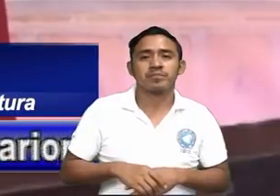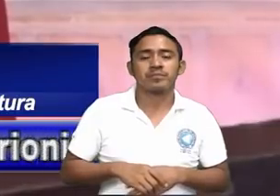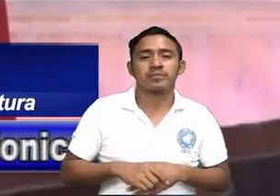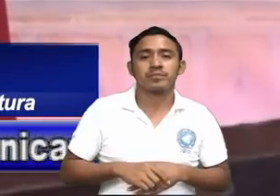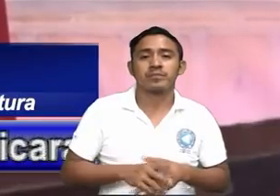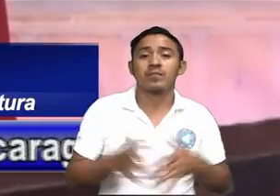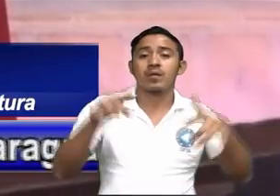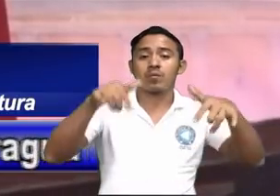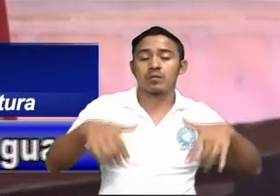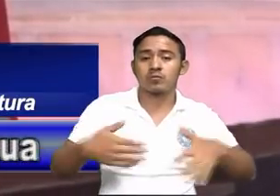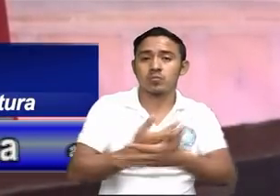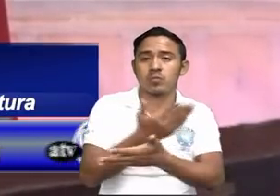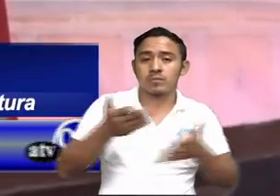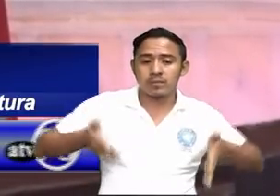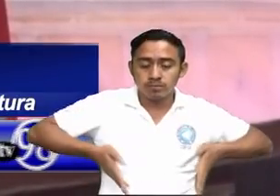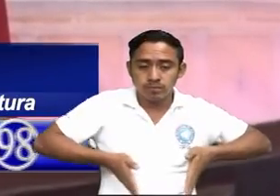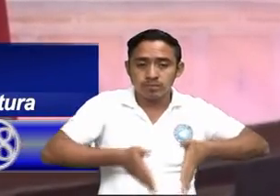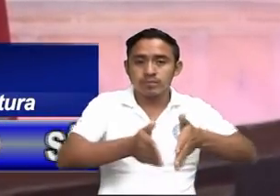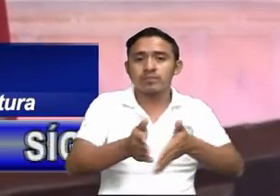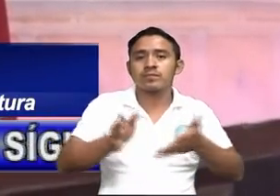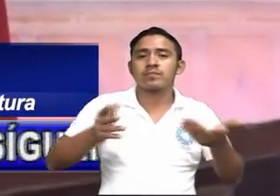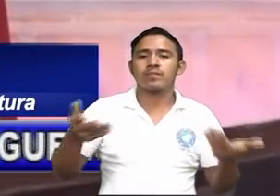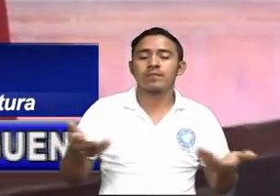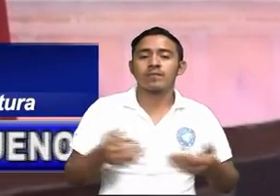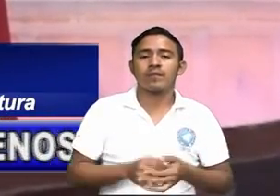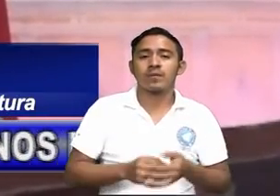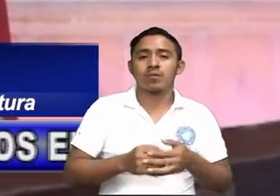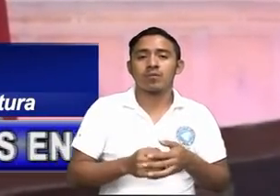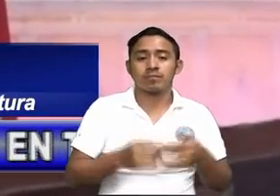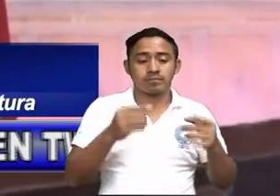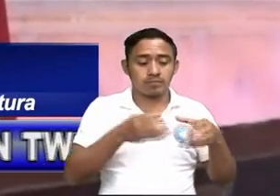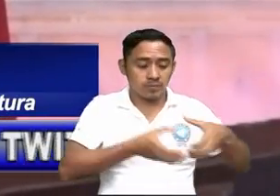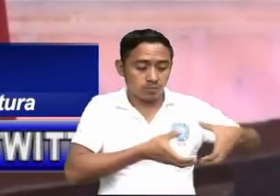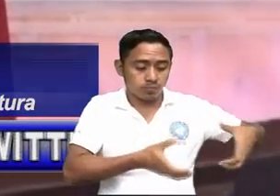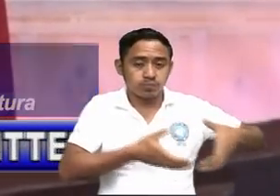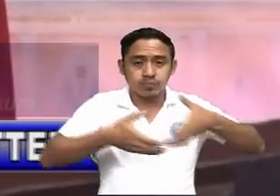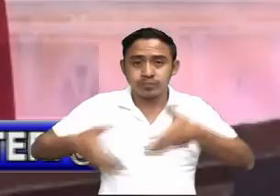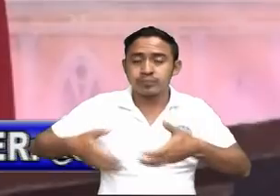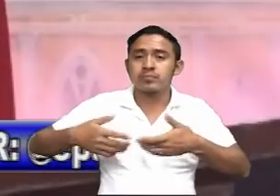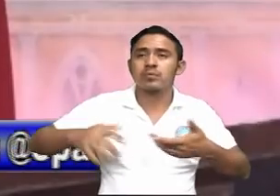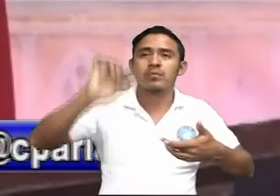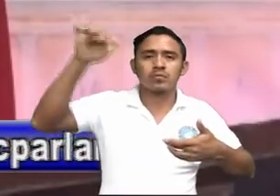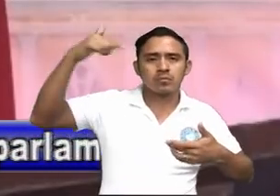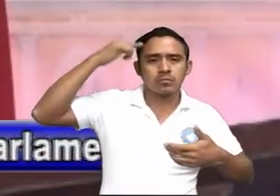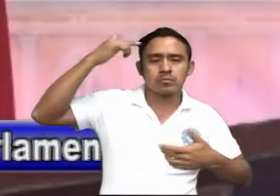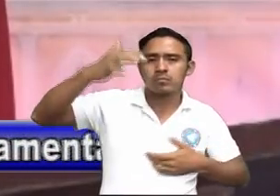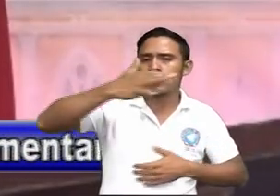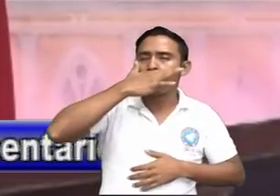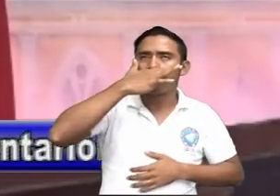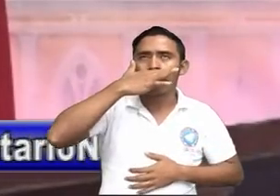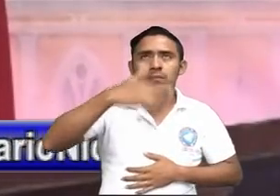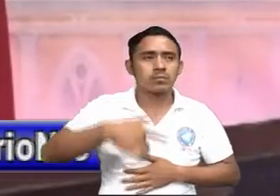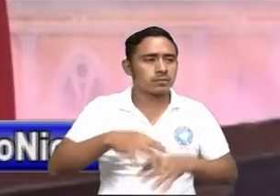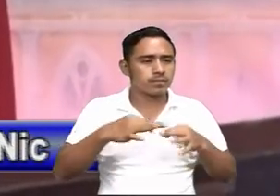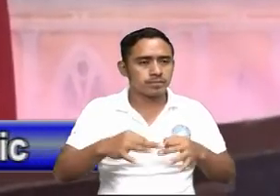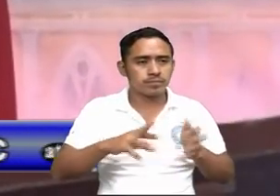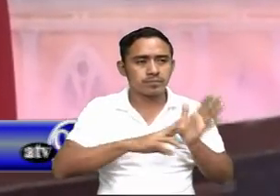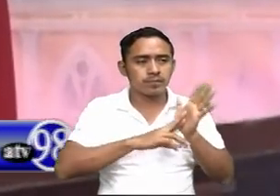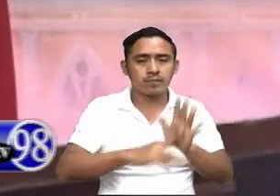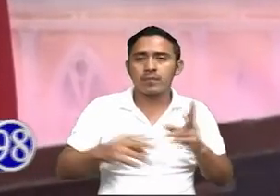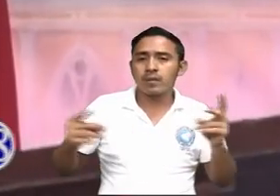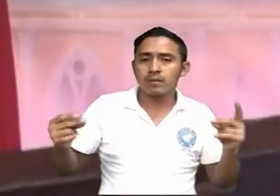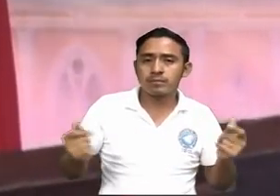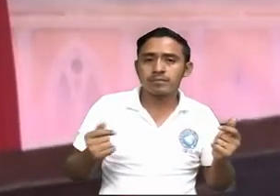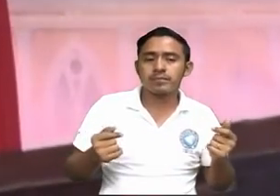Con la construcción de estos dos viaductos, el gobierno sandinista da respuesta